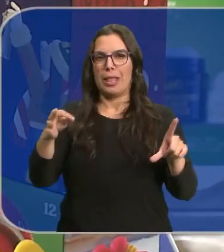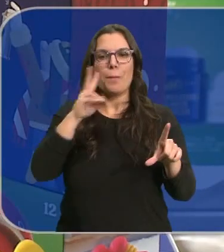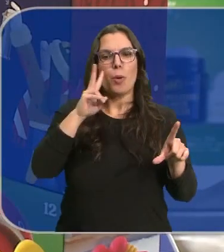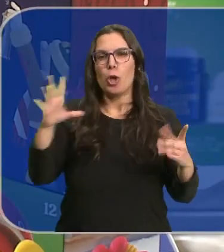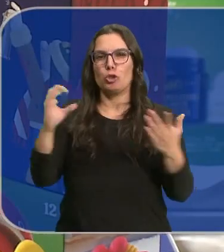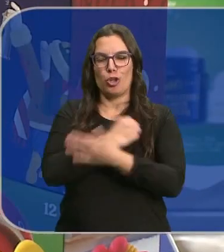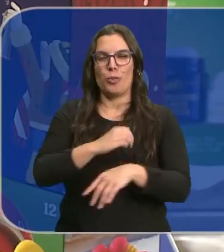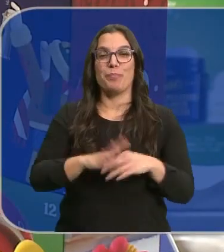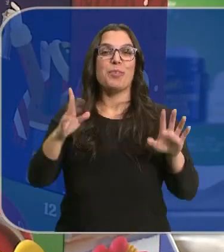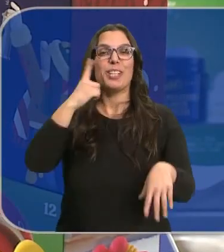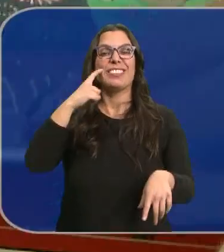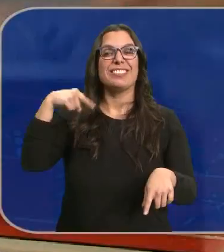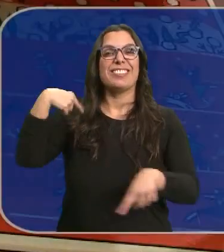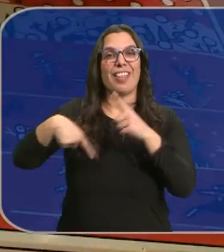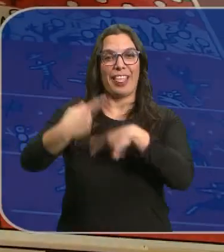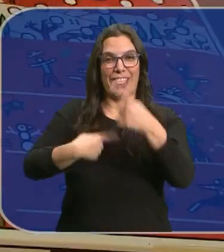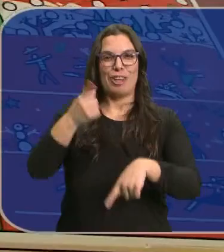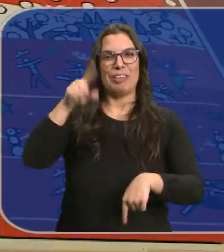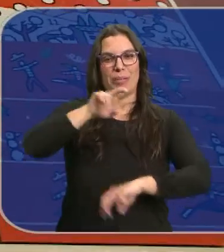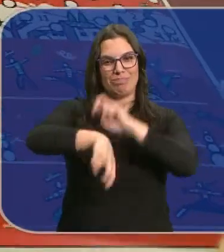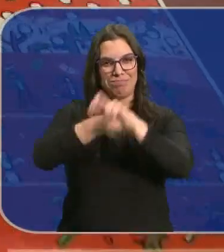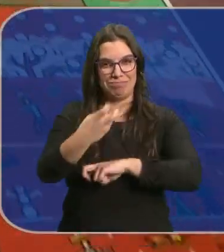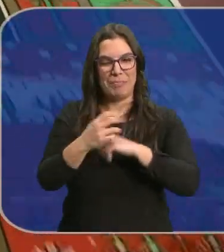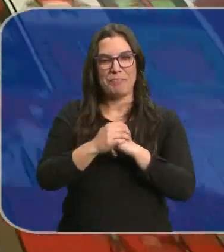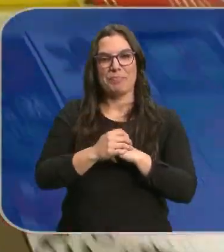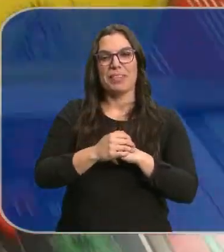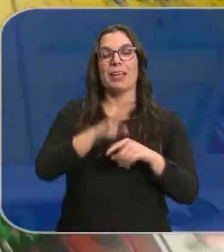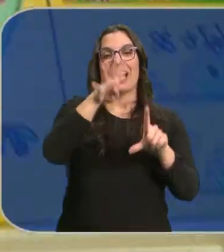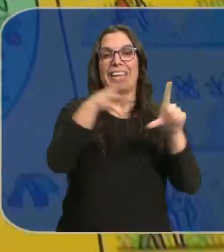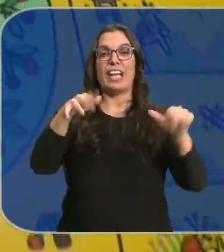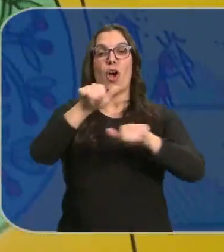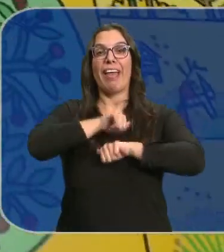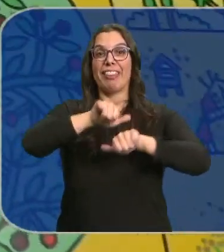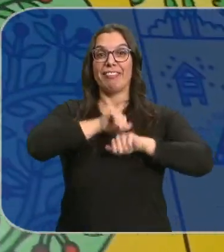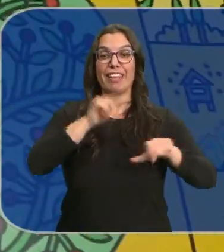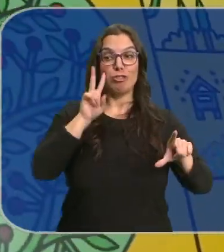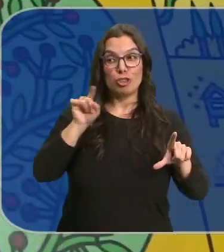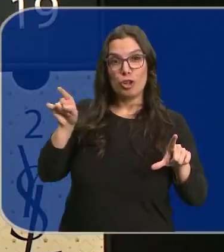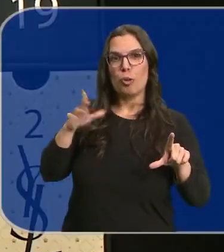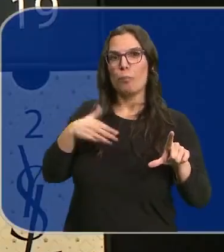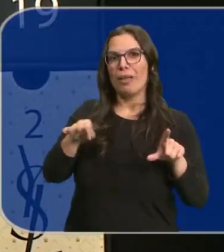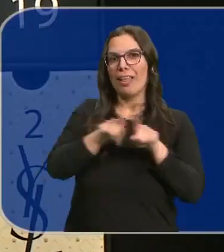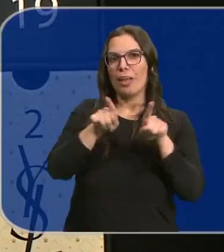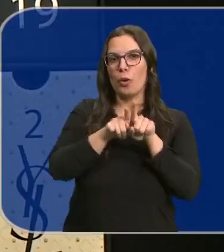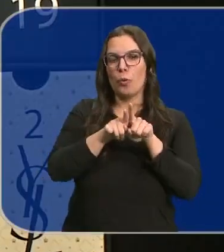todo. Pero las tradiciones también se reciclan. Regalar un calendario de Adviento ahora puede ser toda una